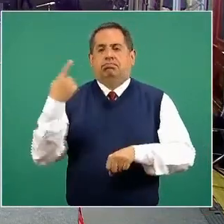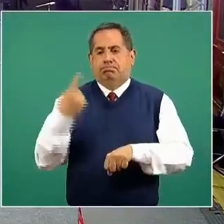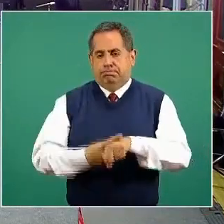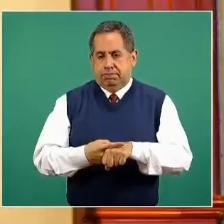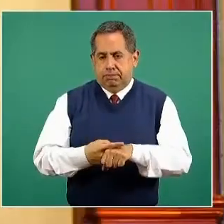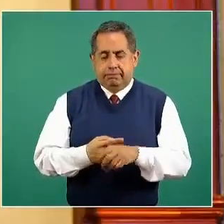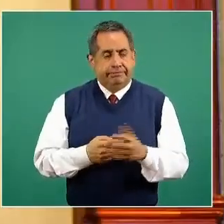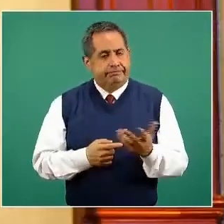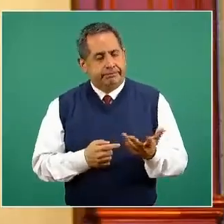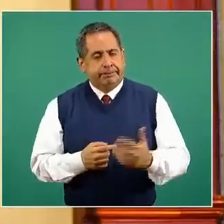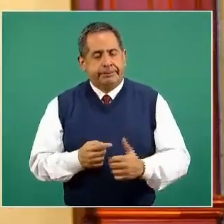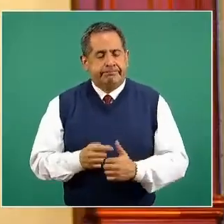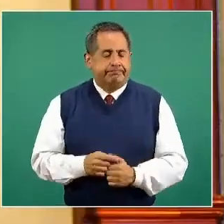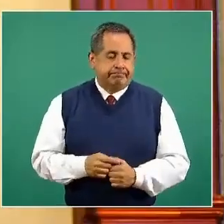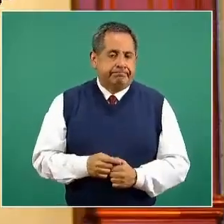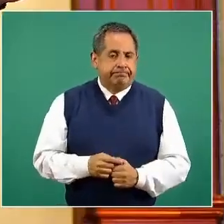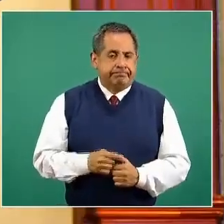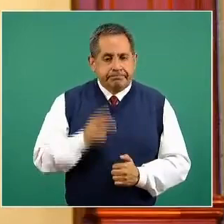lamentable